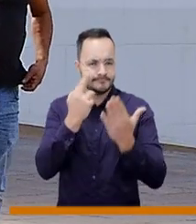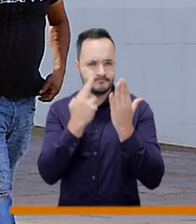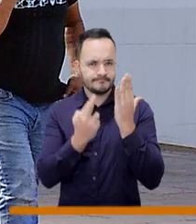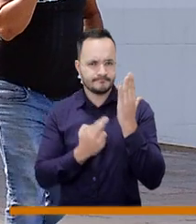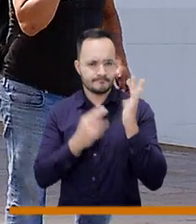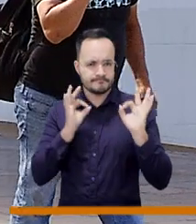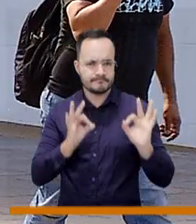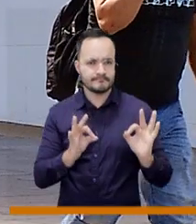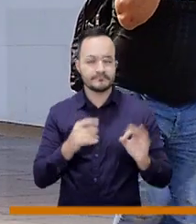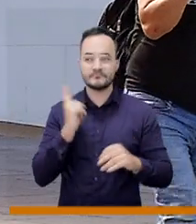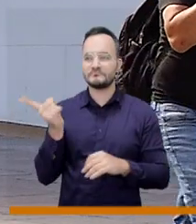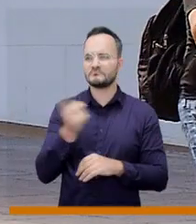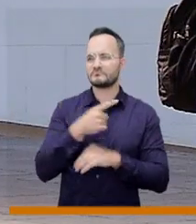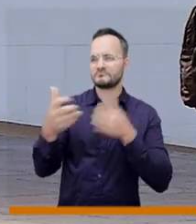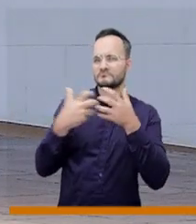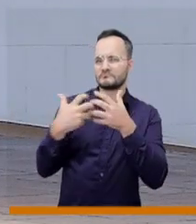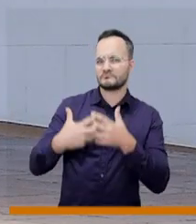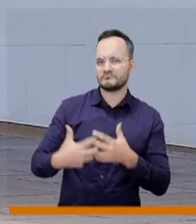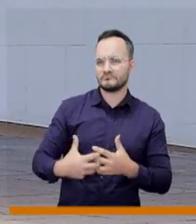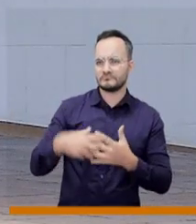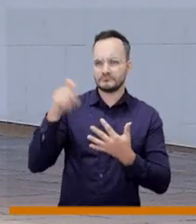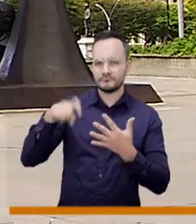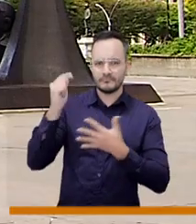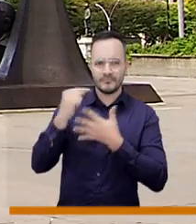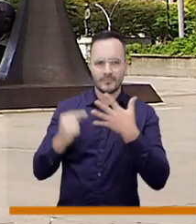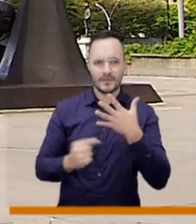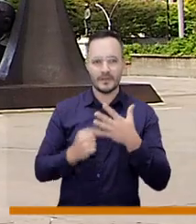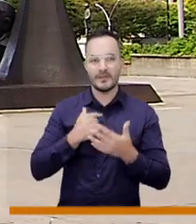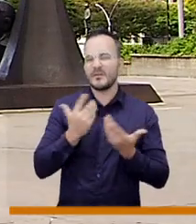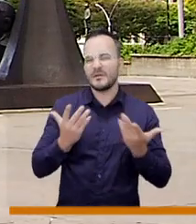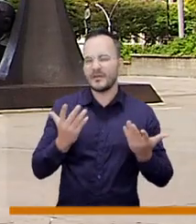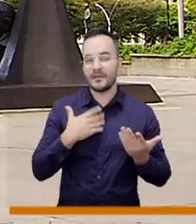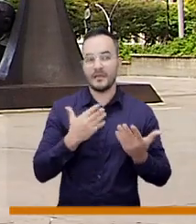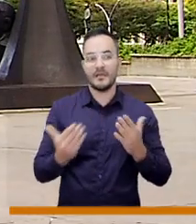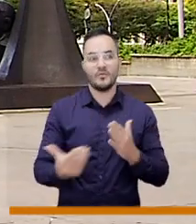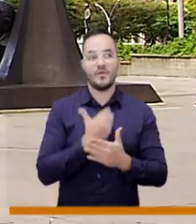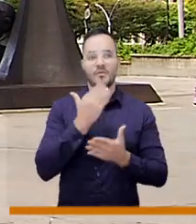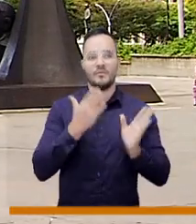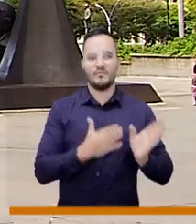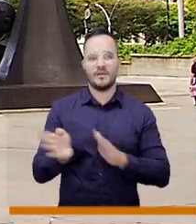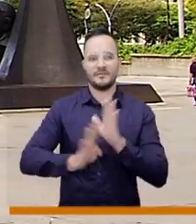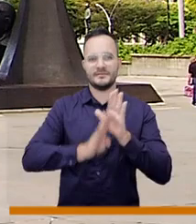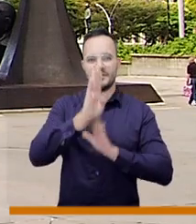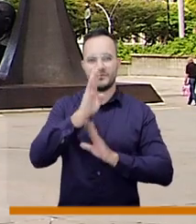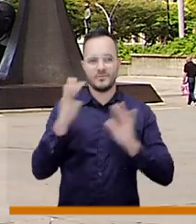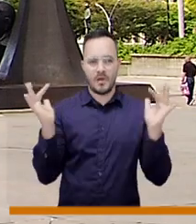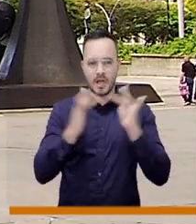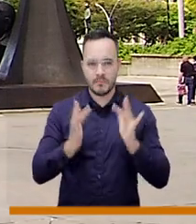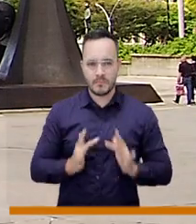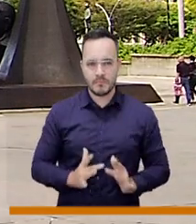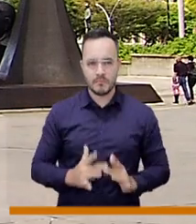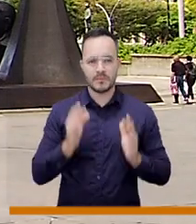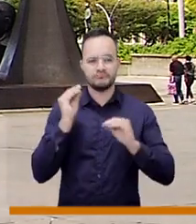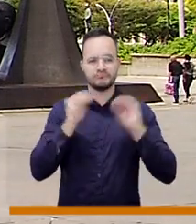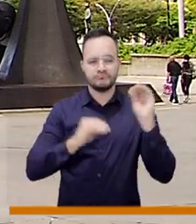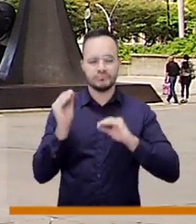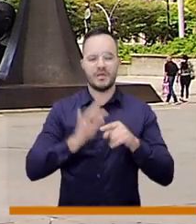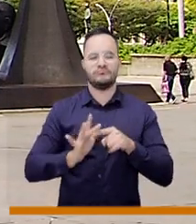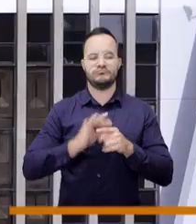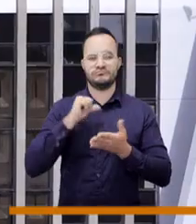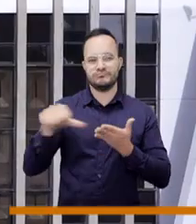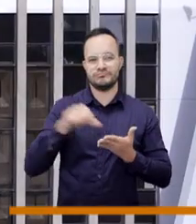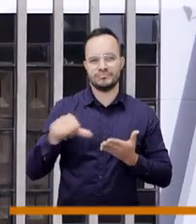entrante, ajustándolo a las necesidades concernientes al nuevo plan de desarrollo que se vaya a